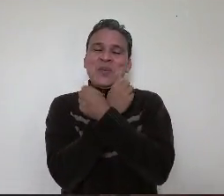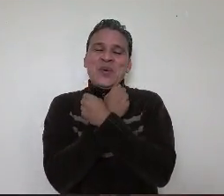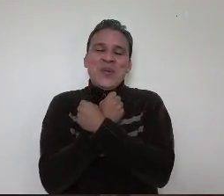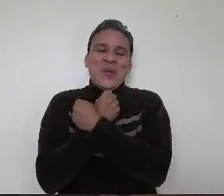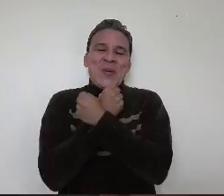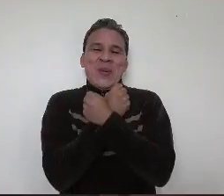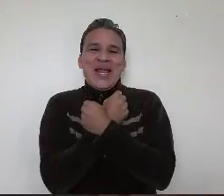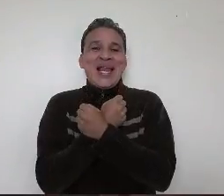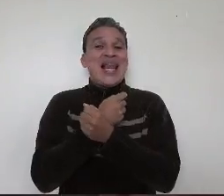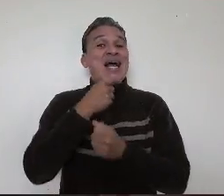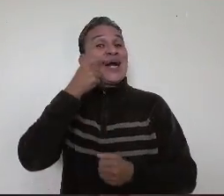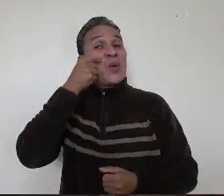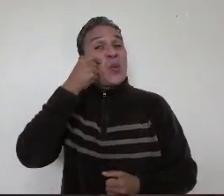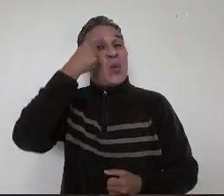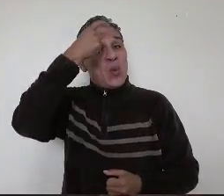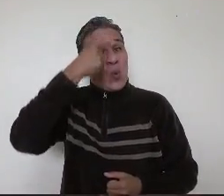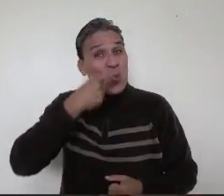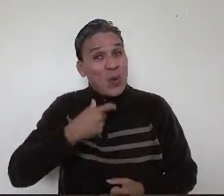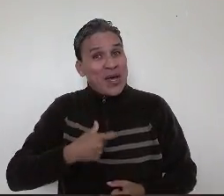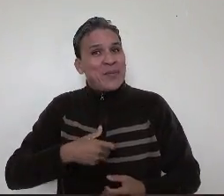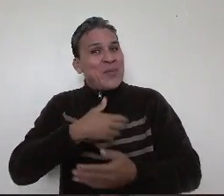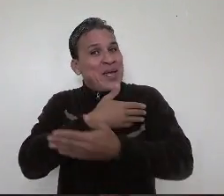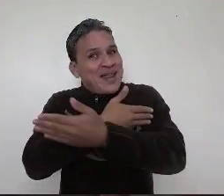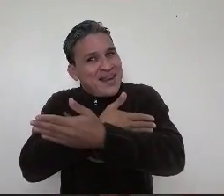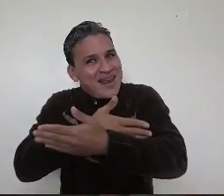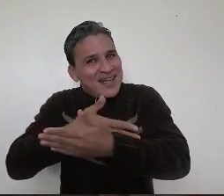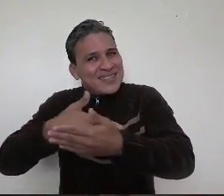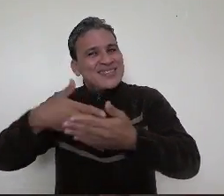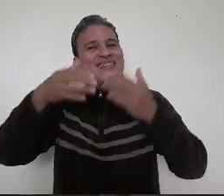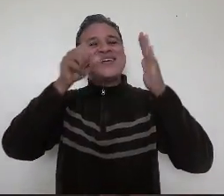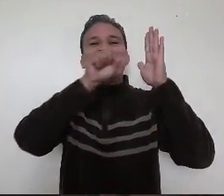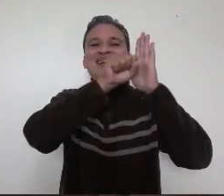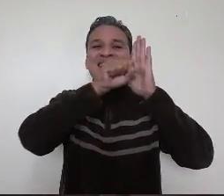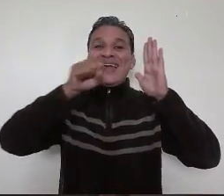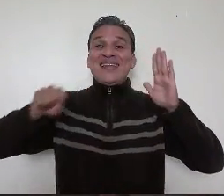cuerpo y la sangre del Señor.